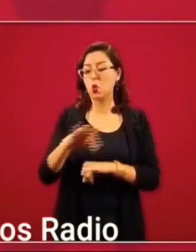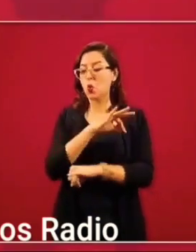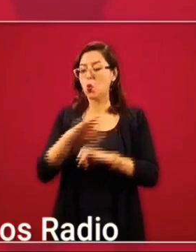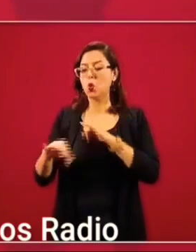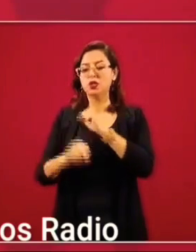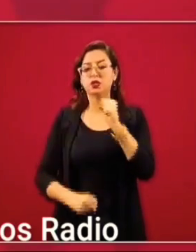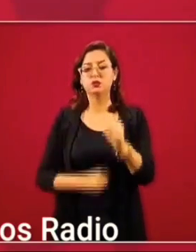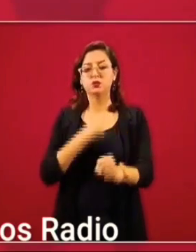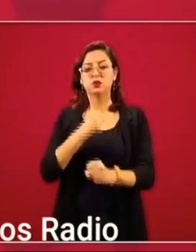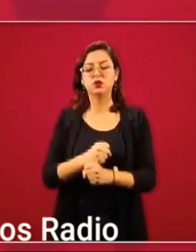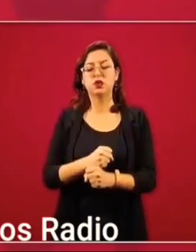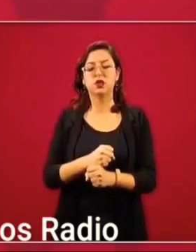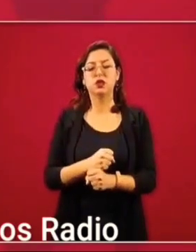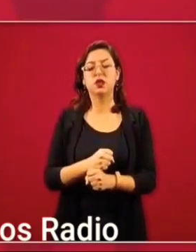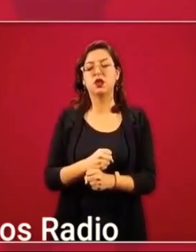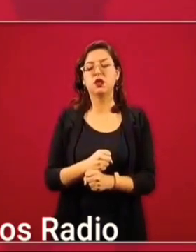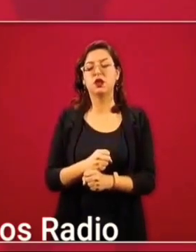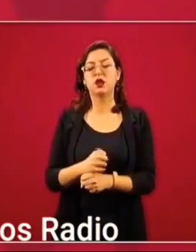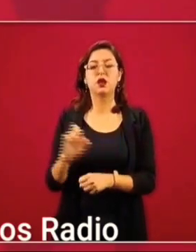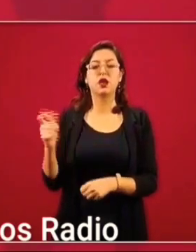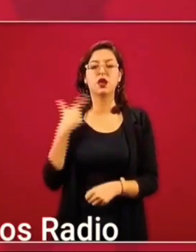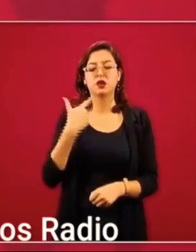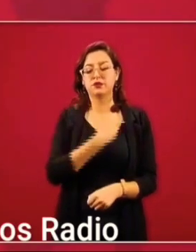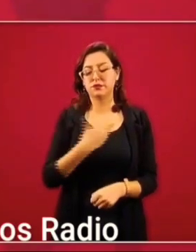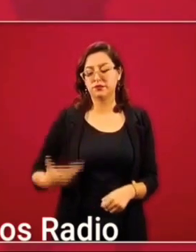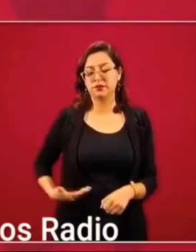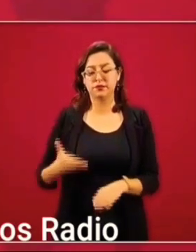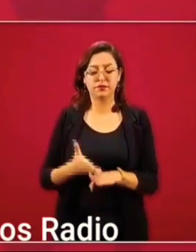del sexenio pasado,